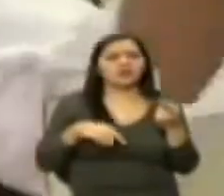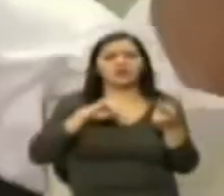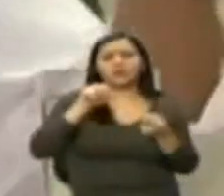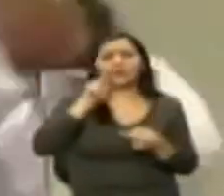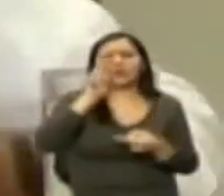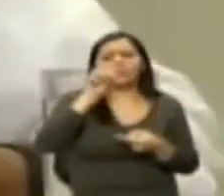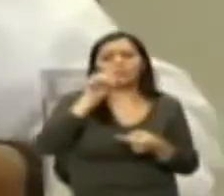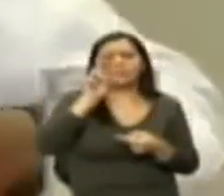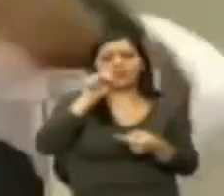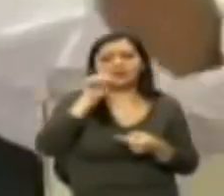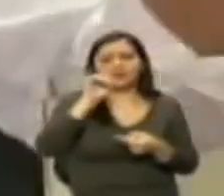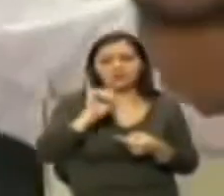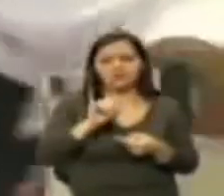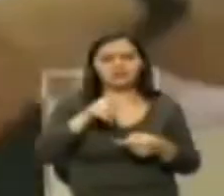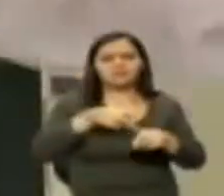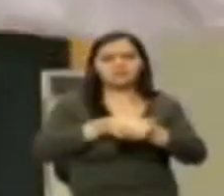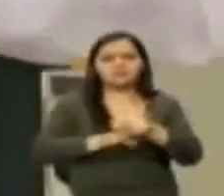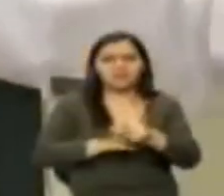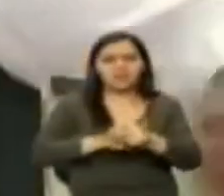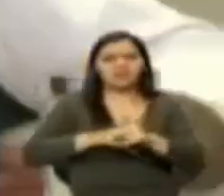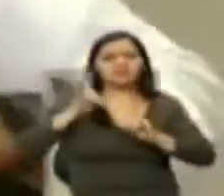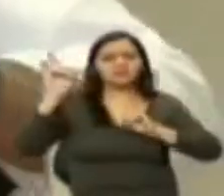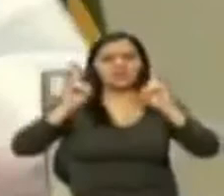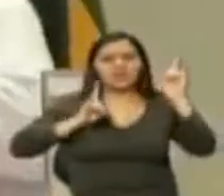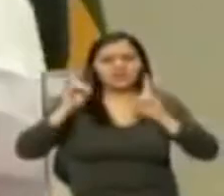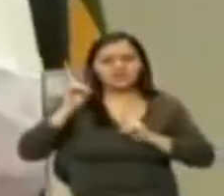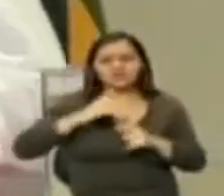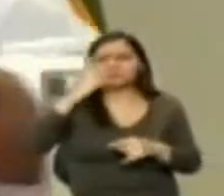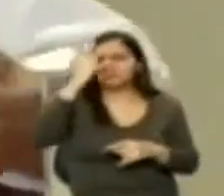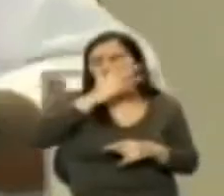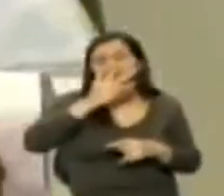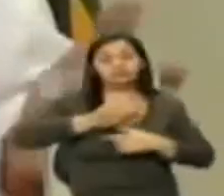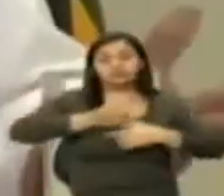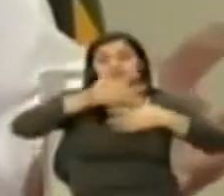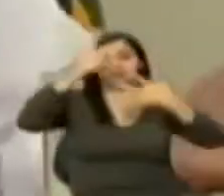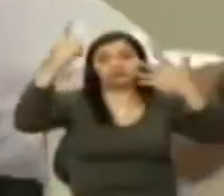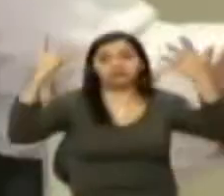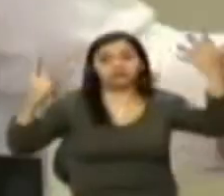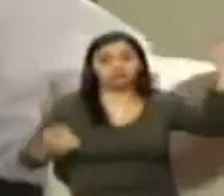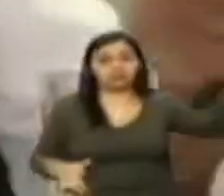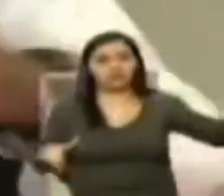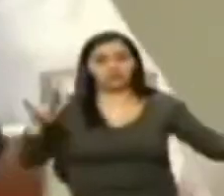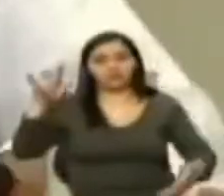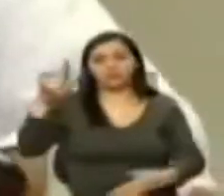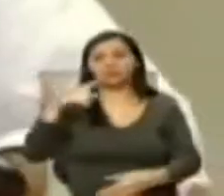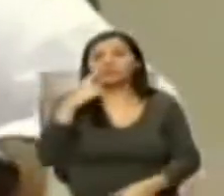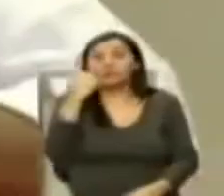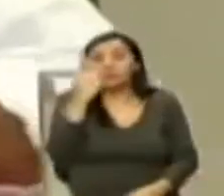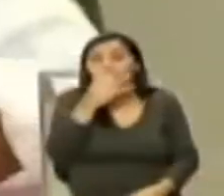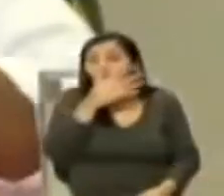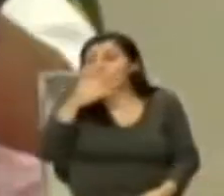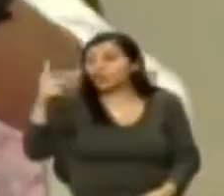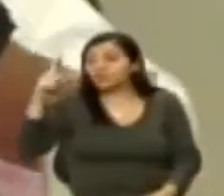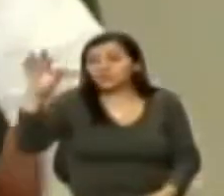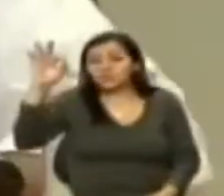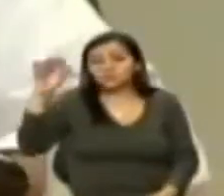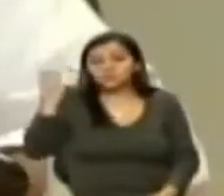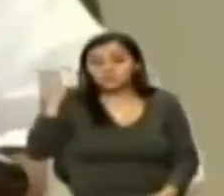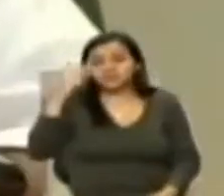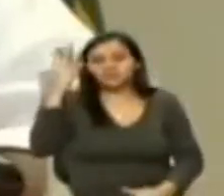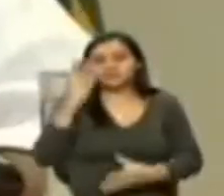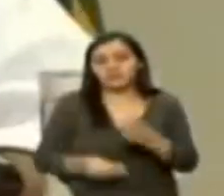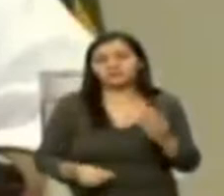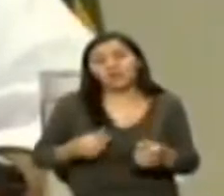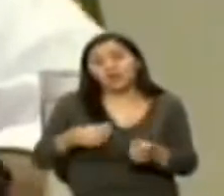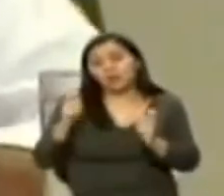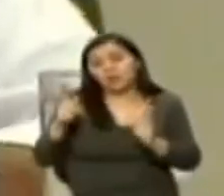el propio de Maca, Salinas, Esmeralda, bueno, alguno debe fallar. Pero en todo caso está muy bien que nos